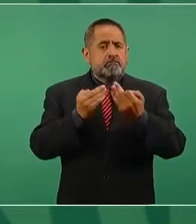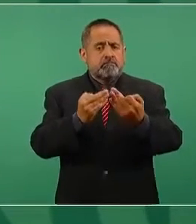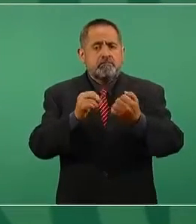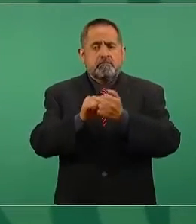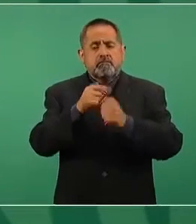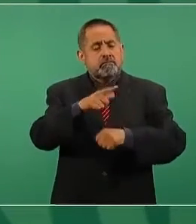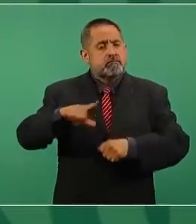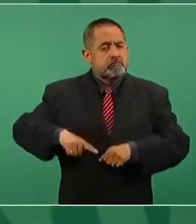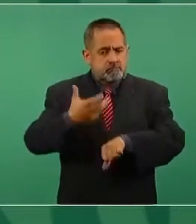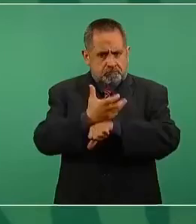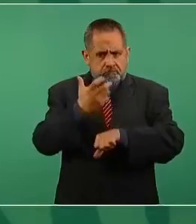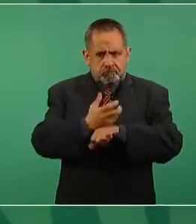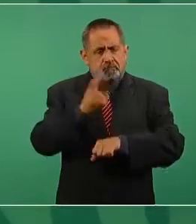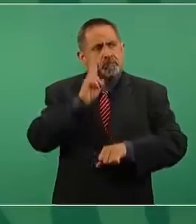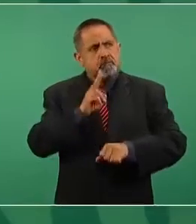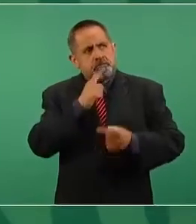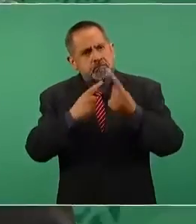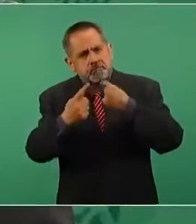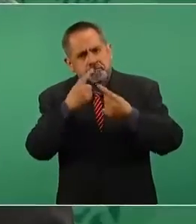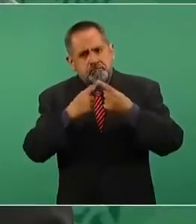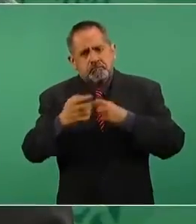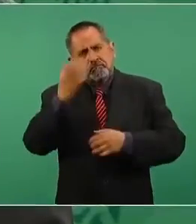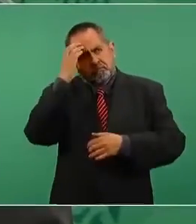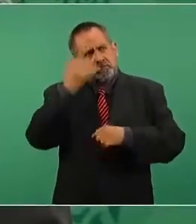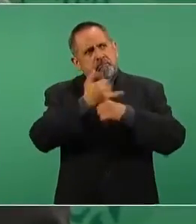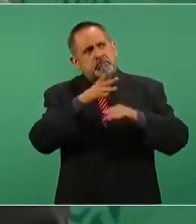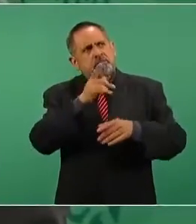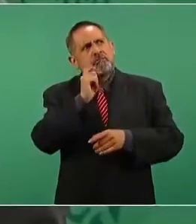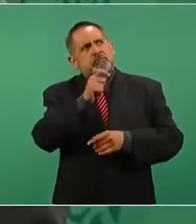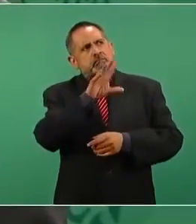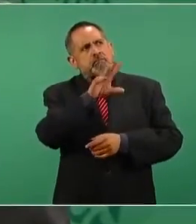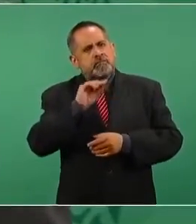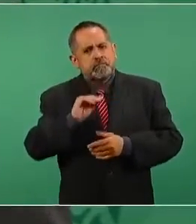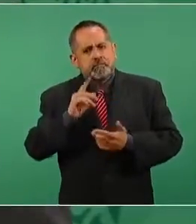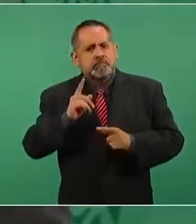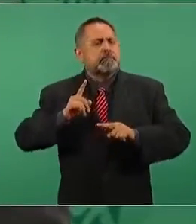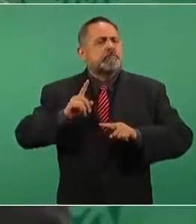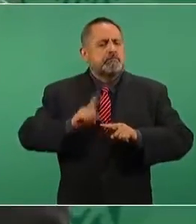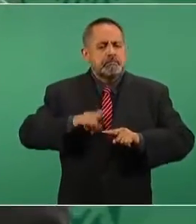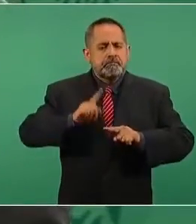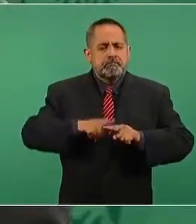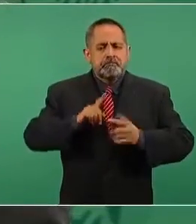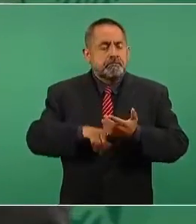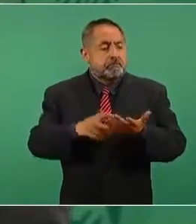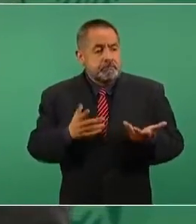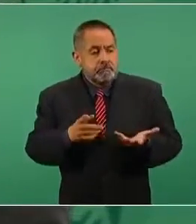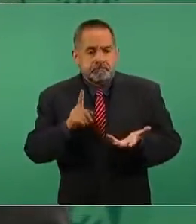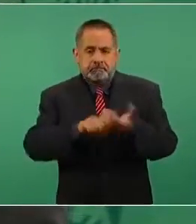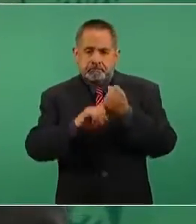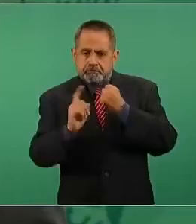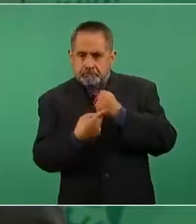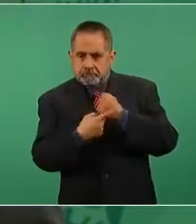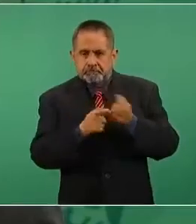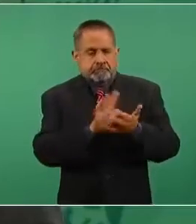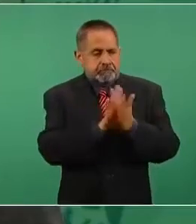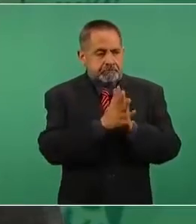Unidos para conocer la información de quienes están